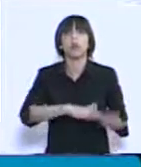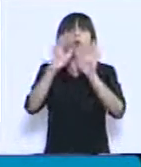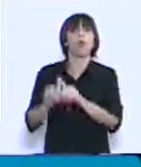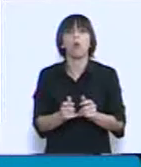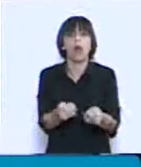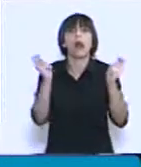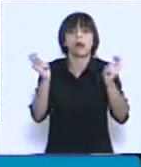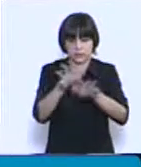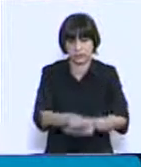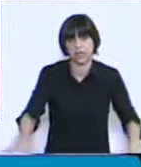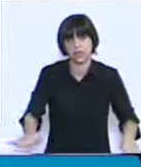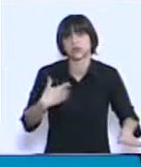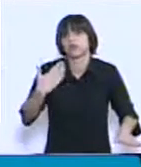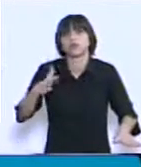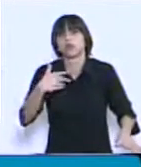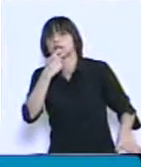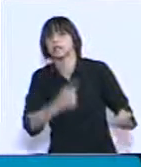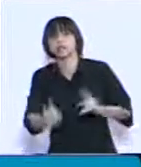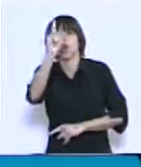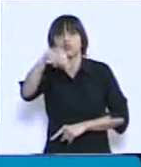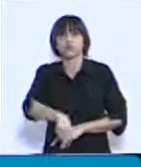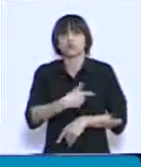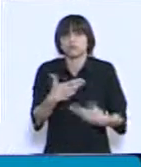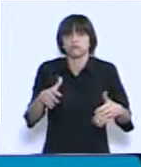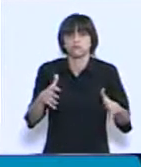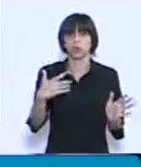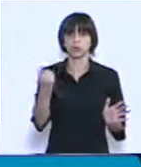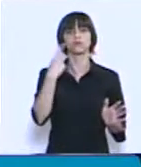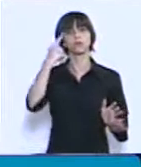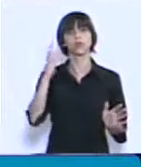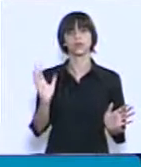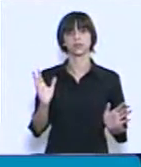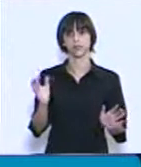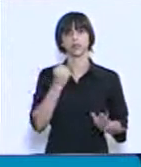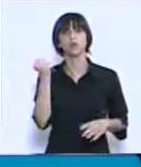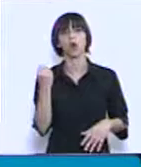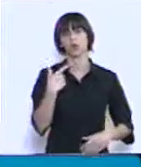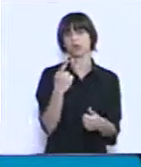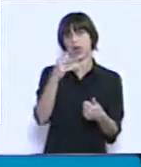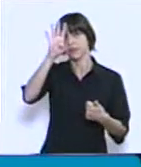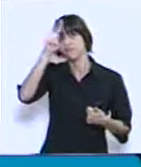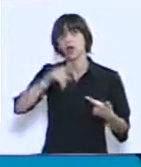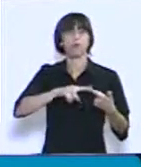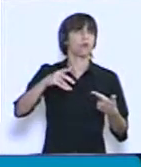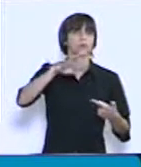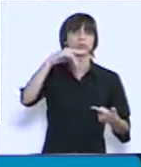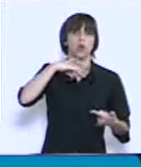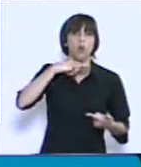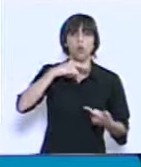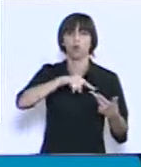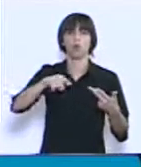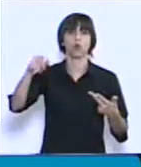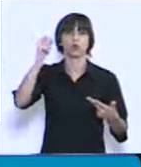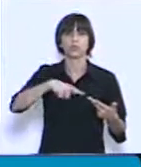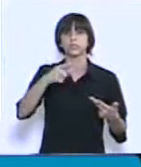de la región que sean. No nos parece equitativo hoy equiparar Formosa, Jujuy, Chaco, donde